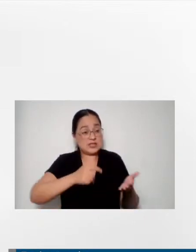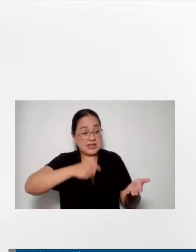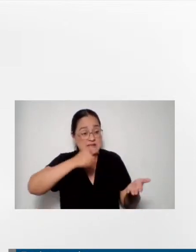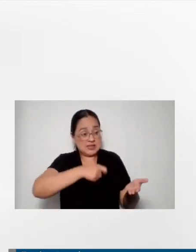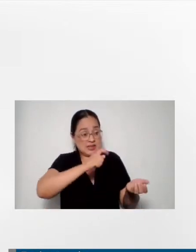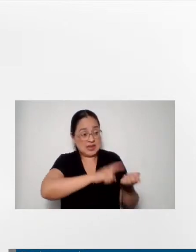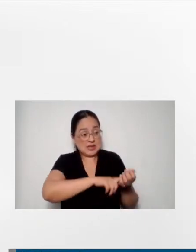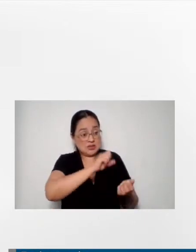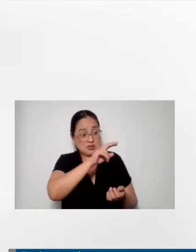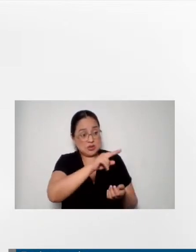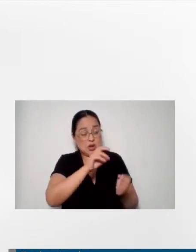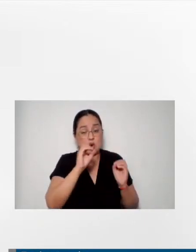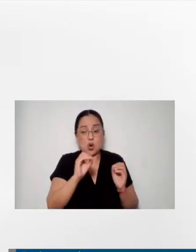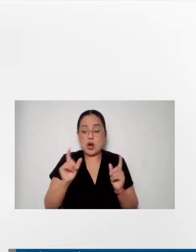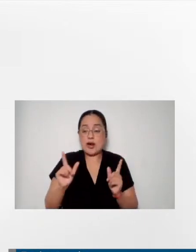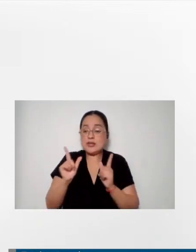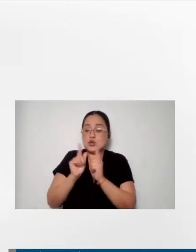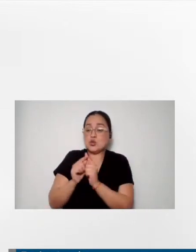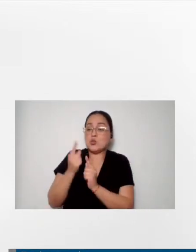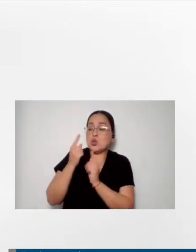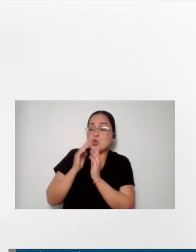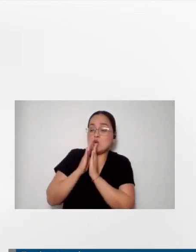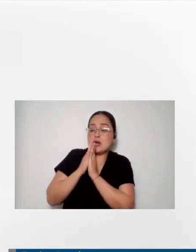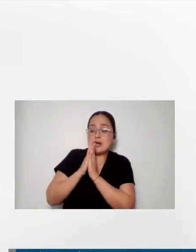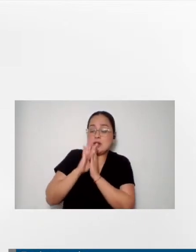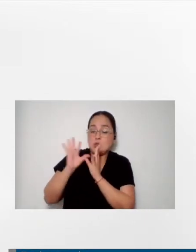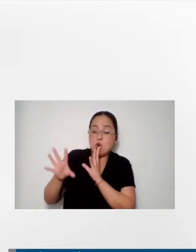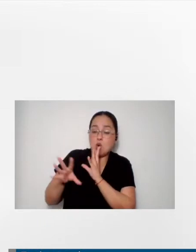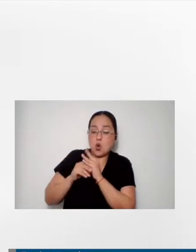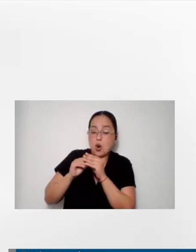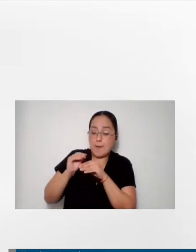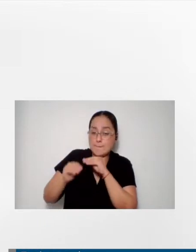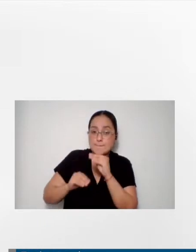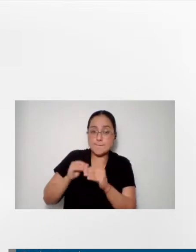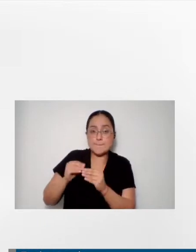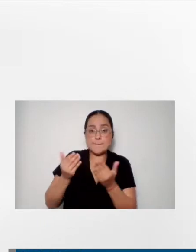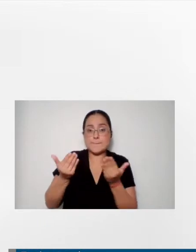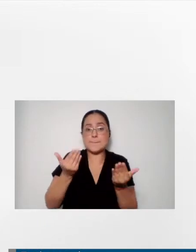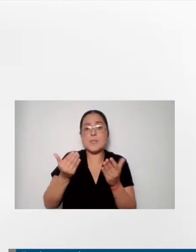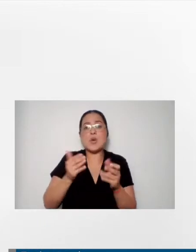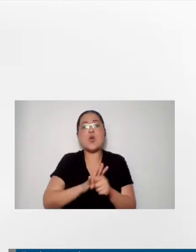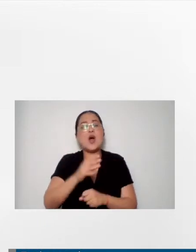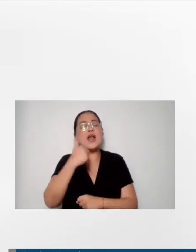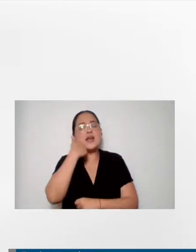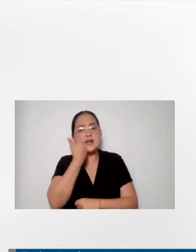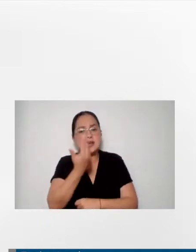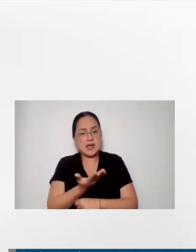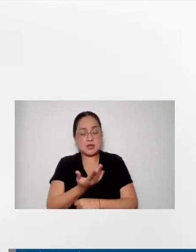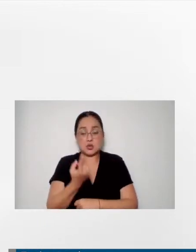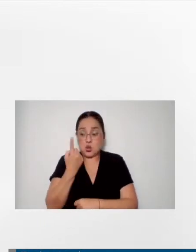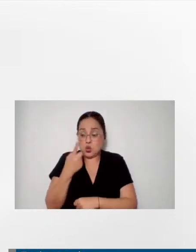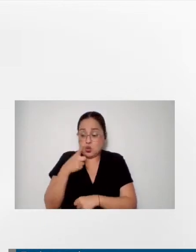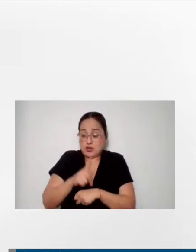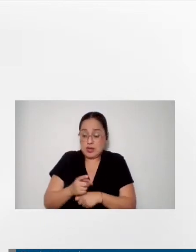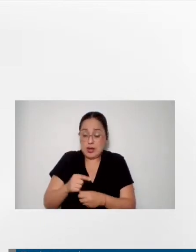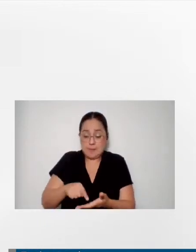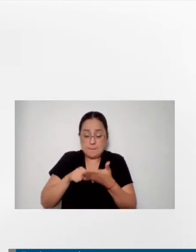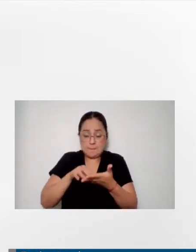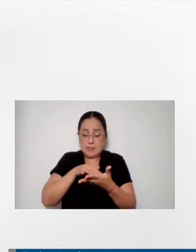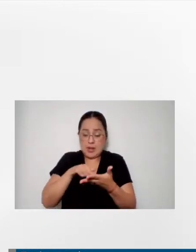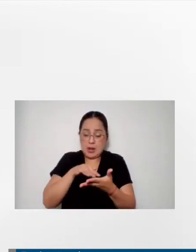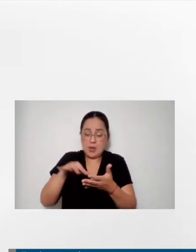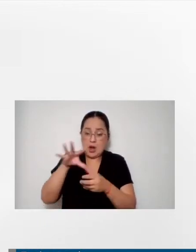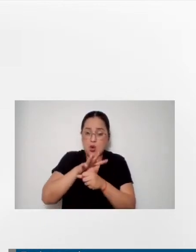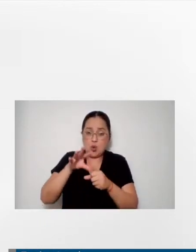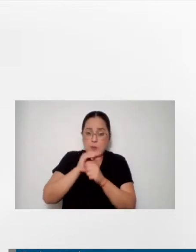Corte o quieres leer un cuadernillo que en una tarde te vas a enterar de toda la línea jurisprudencial, de todo lo que